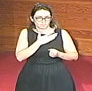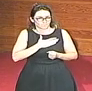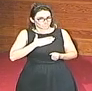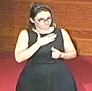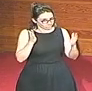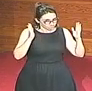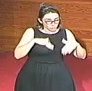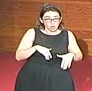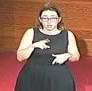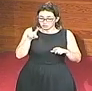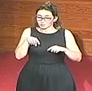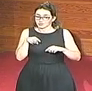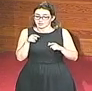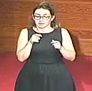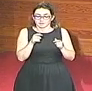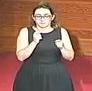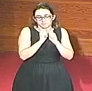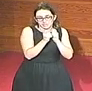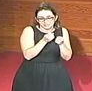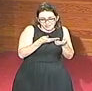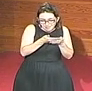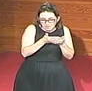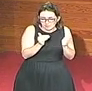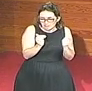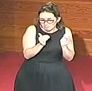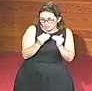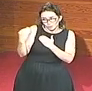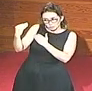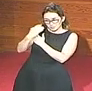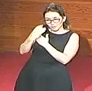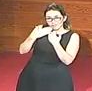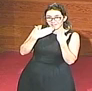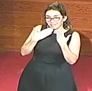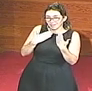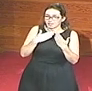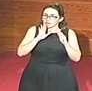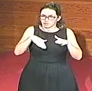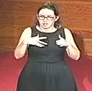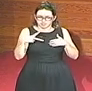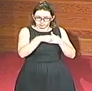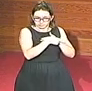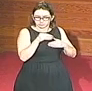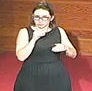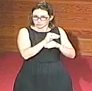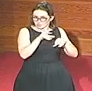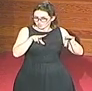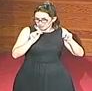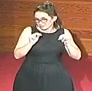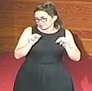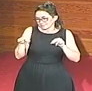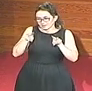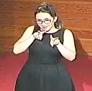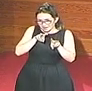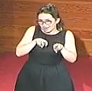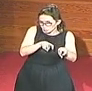desaparecido subvenciones de medios pequeñitos que trabajaban haciendo reportajes sobre el impacto de esto allí. Y claro,